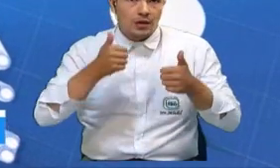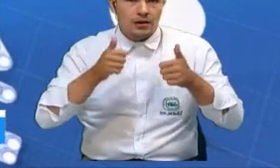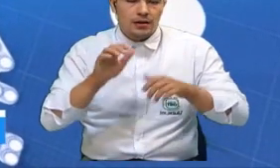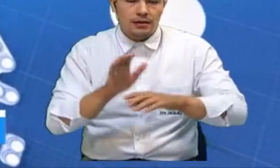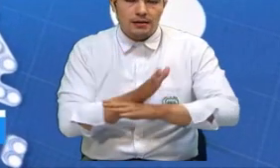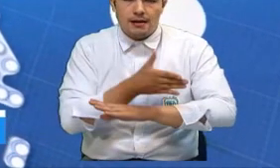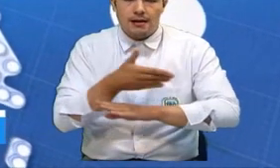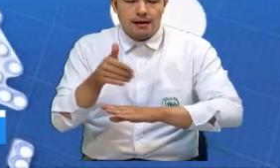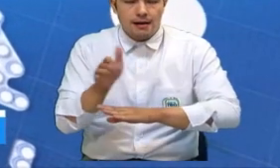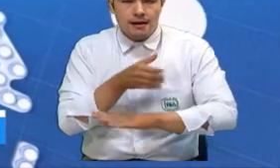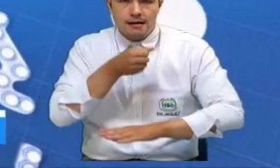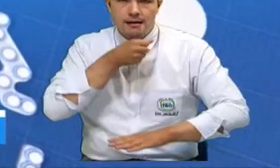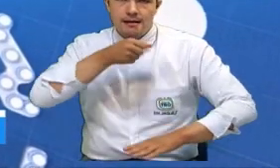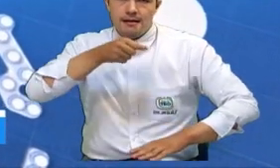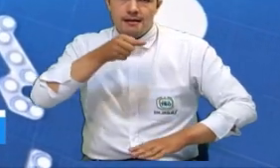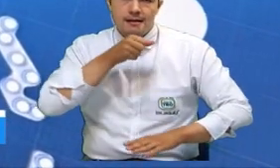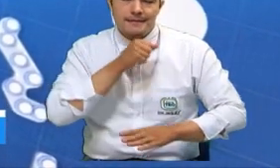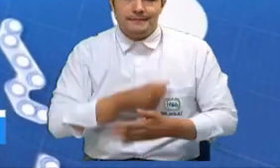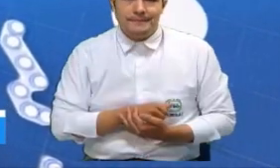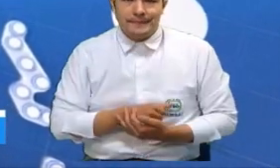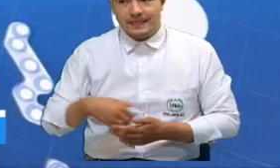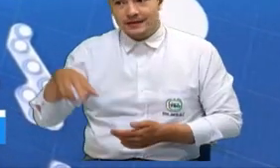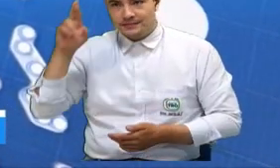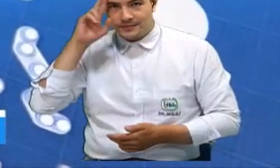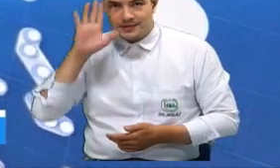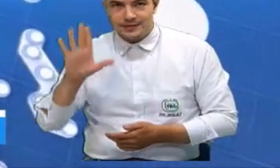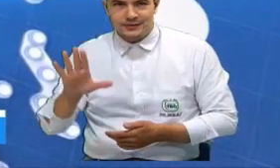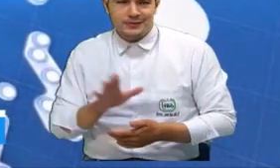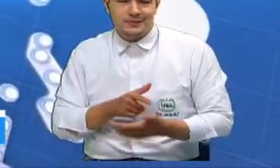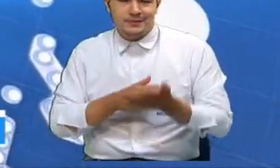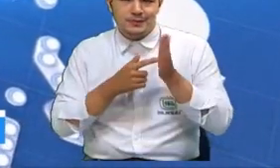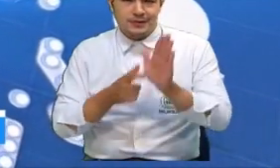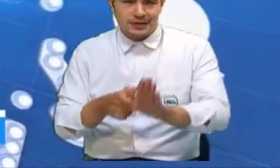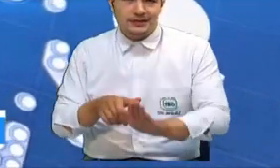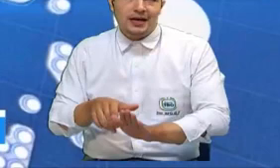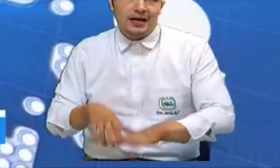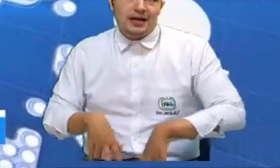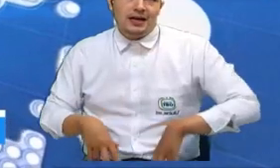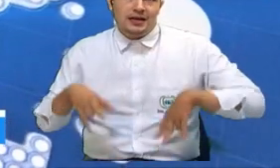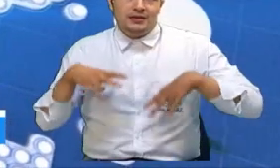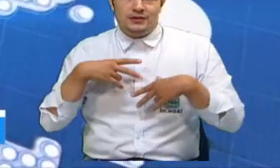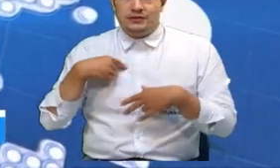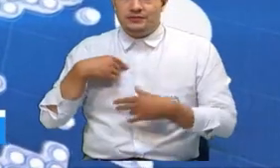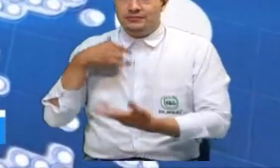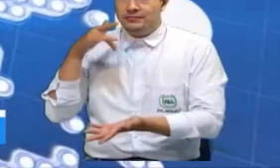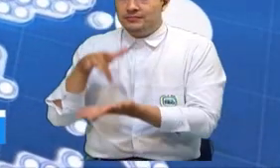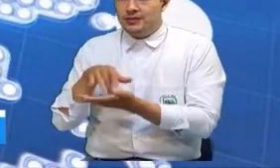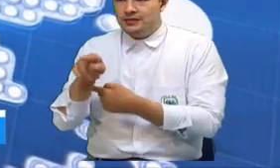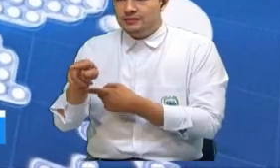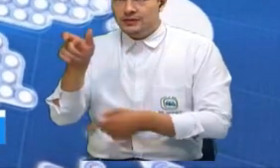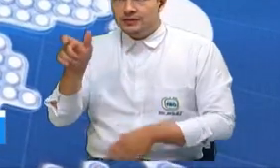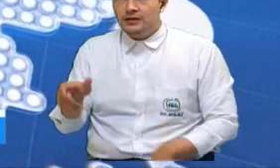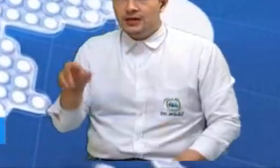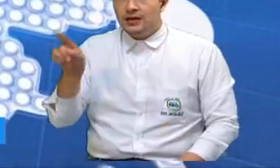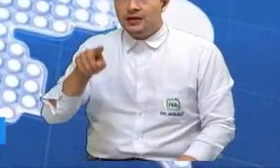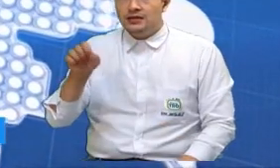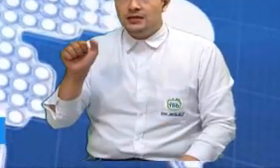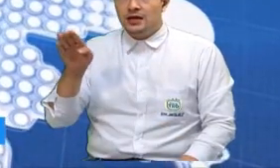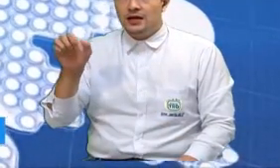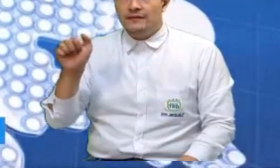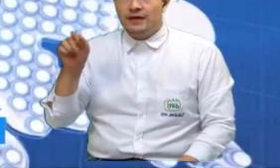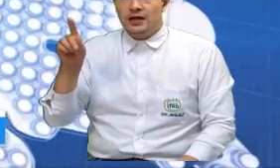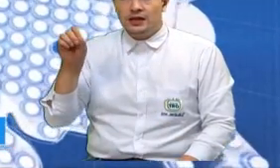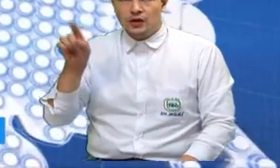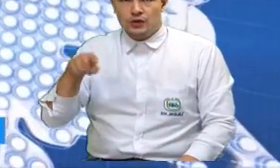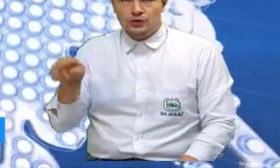pues ese ha sido básicamente la historia. Llegué a Sábados Felices por este personaje. Con este